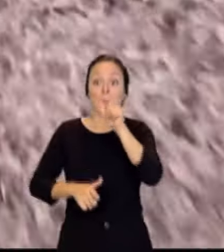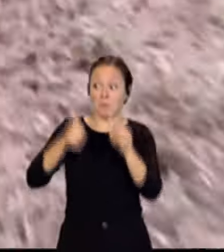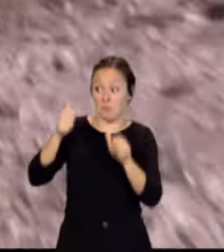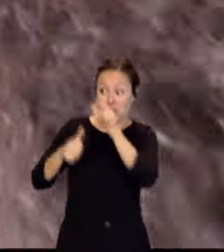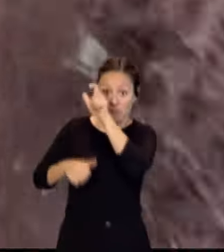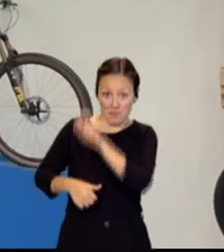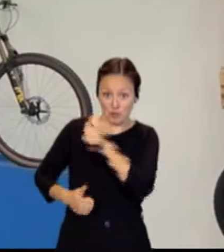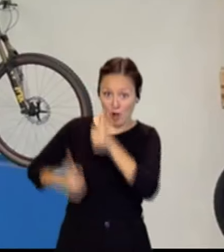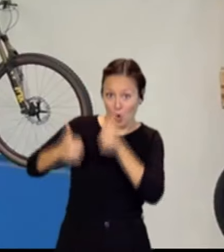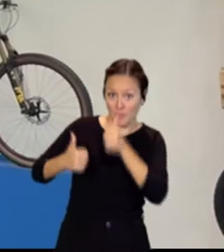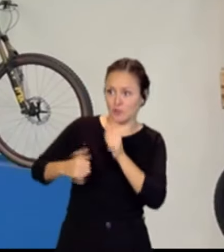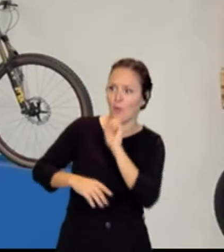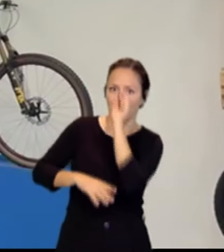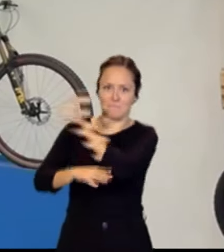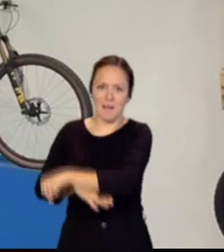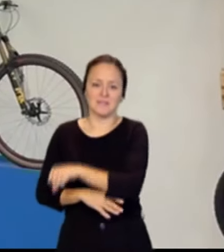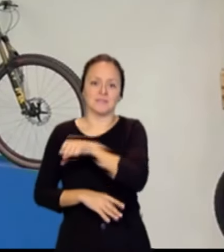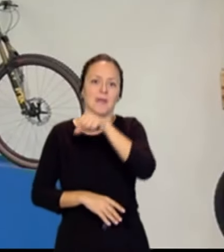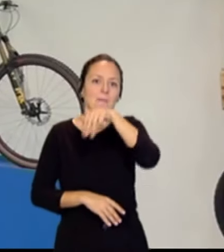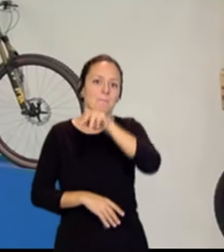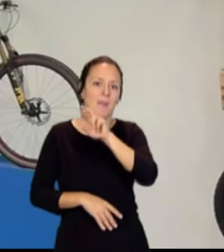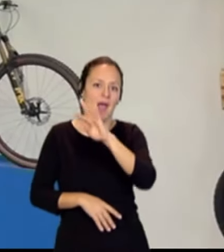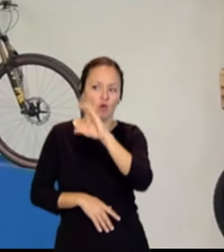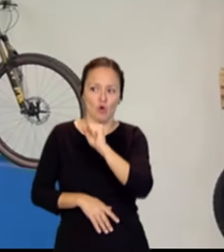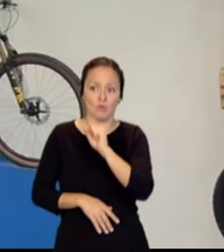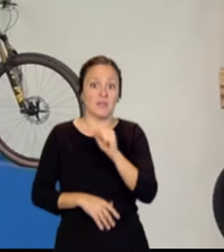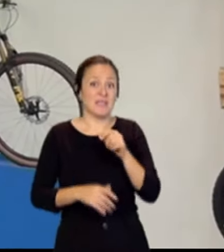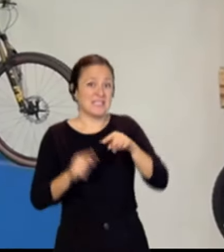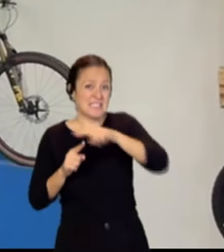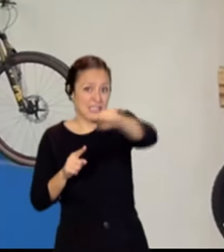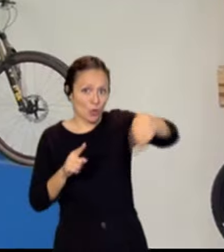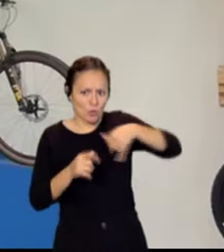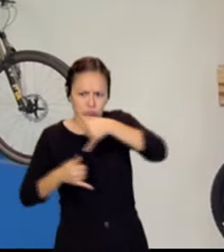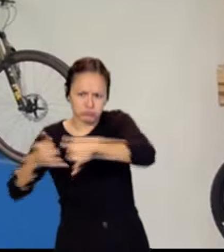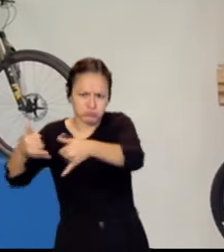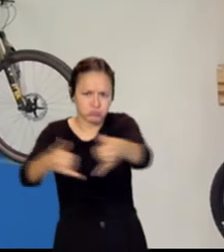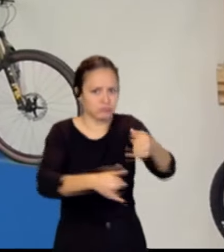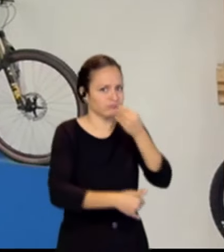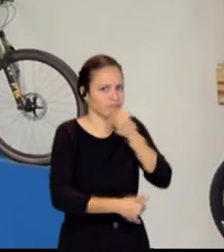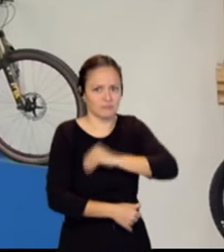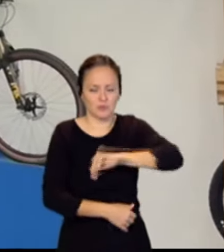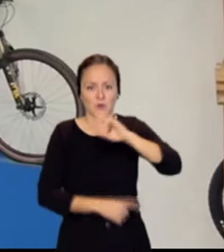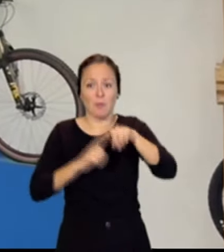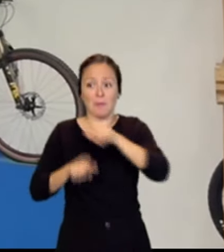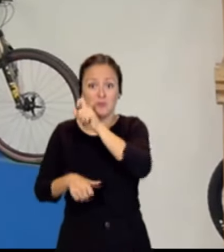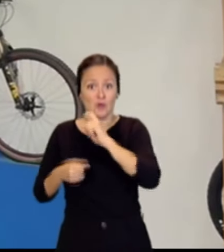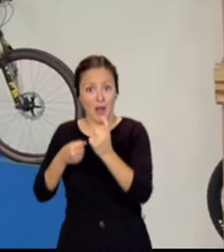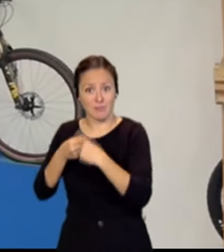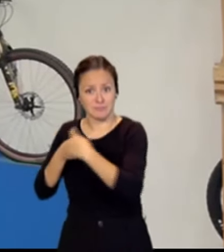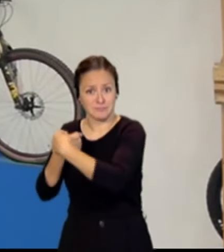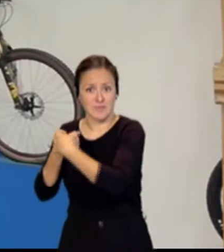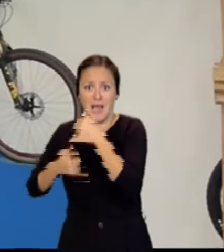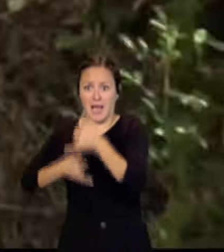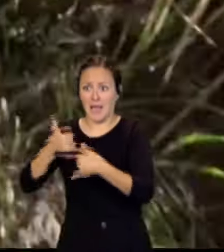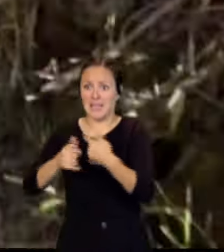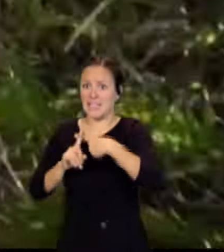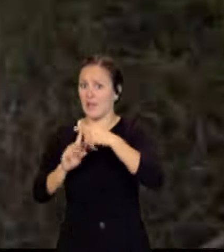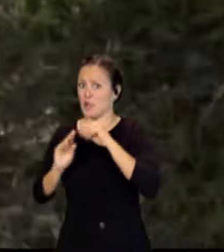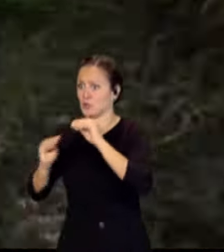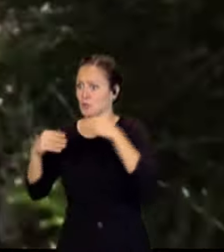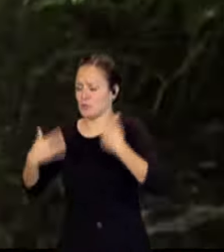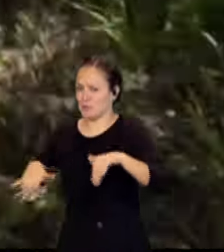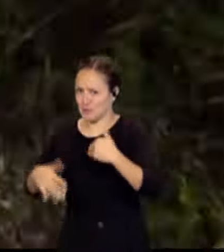marco veiga los circuitos increíbles y con la participación de corredores de bastante nivel F un